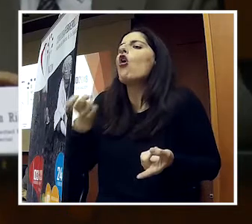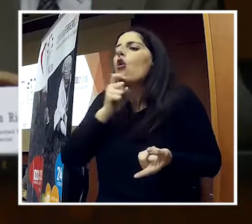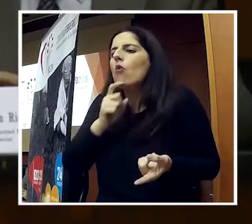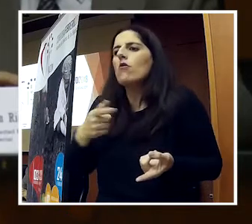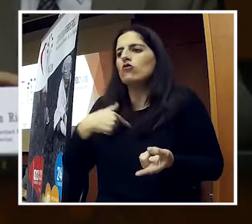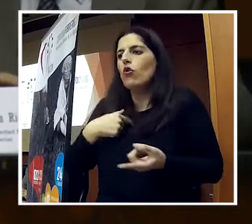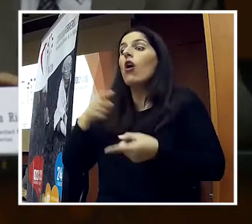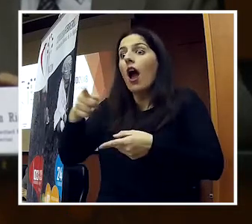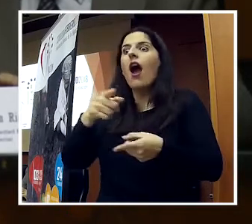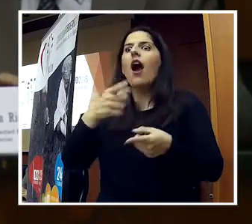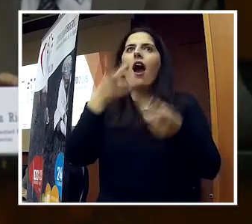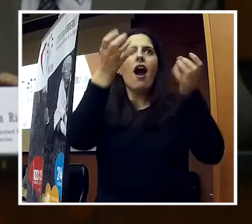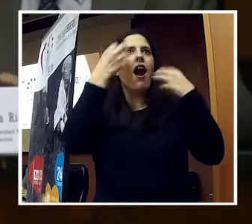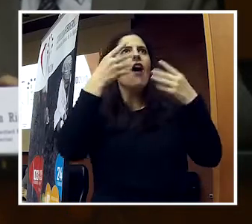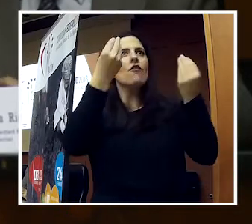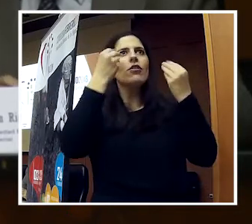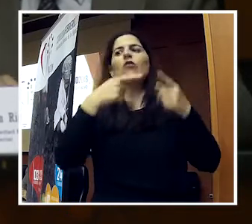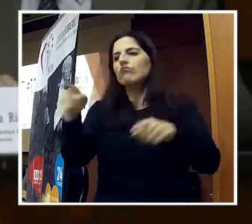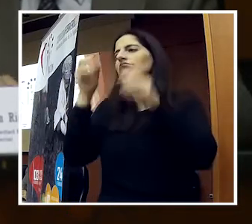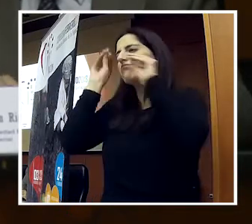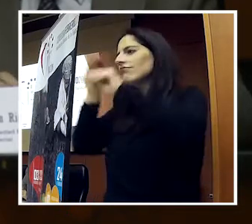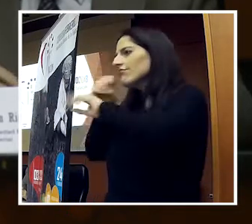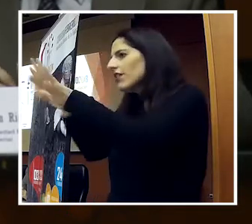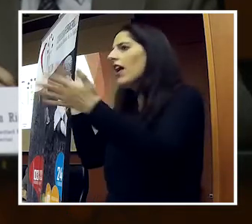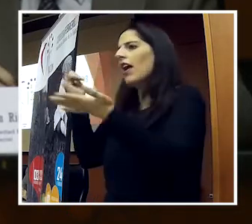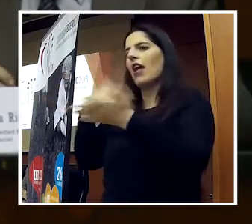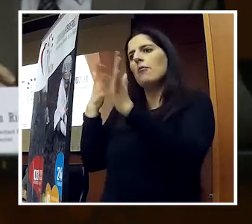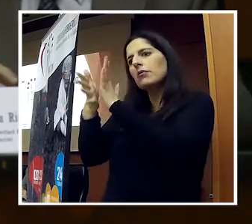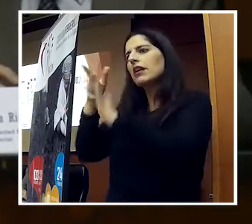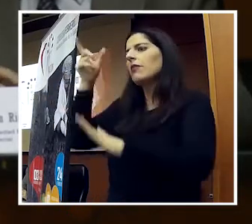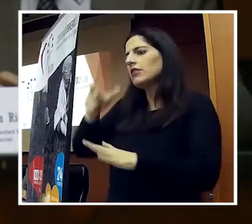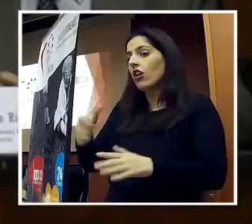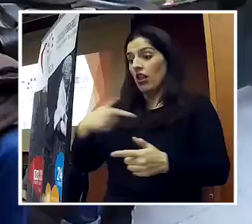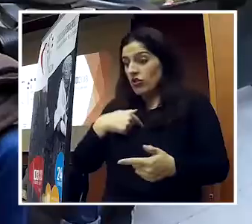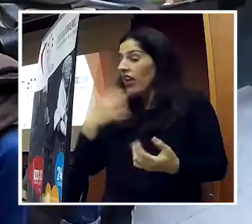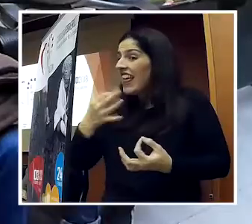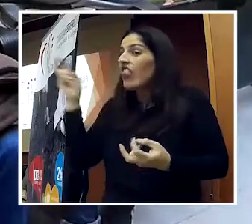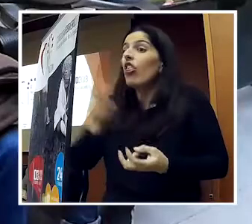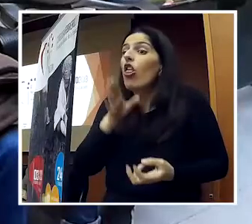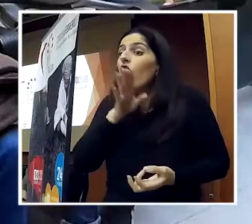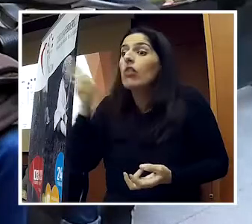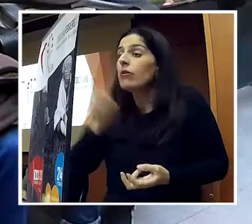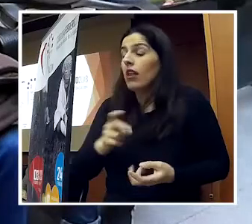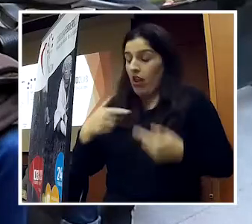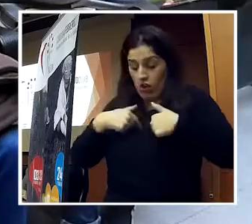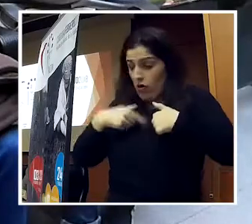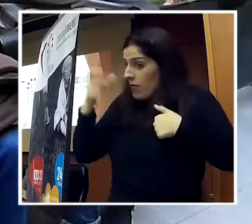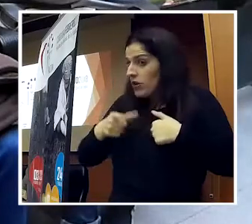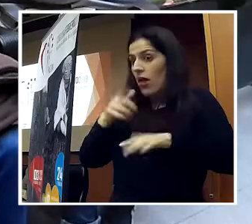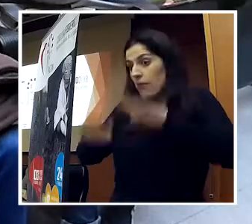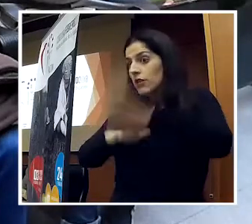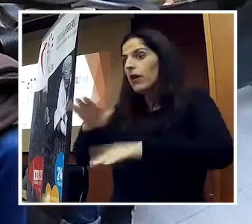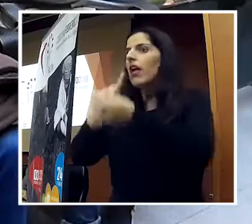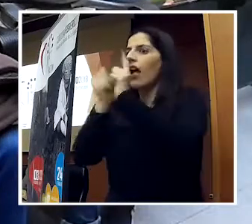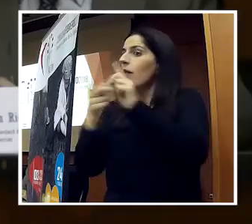que lo difundan a sus familias, porque el camino tiene que venir de nosotros, de las personas de la ciudadanía, del